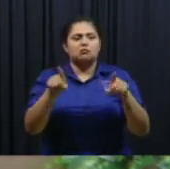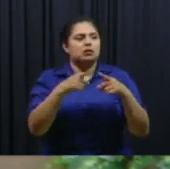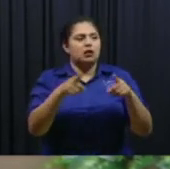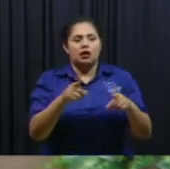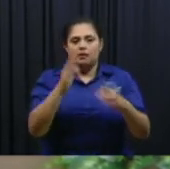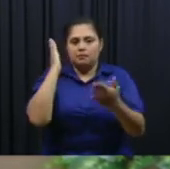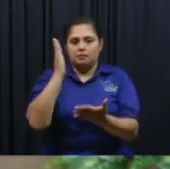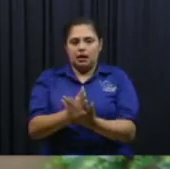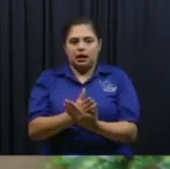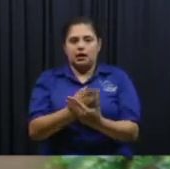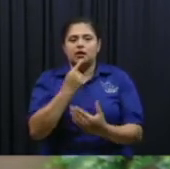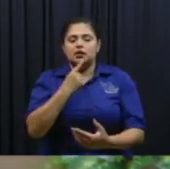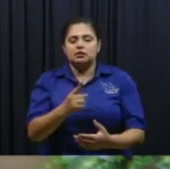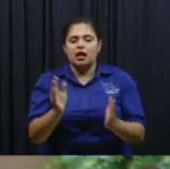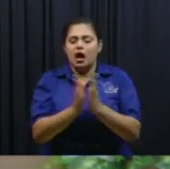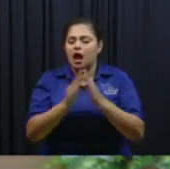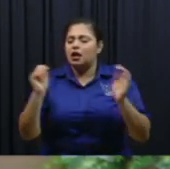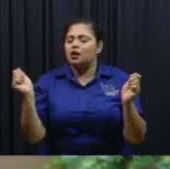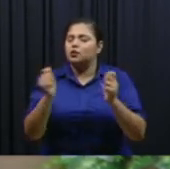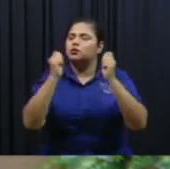dice Aleluya